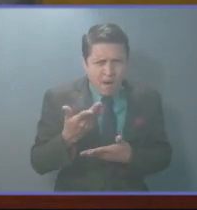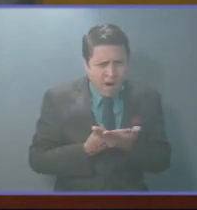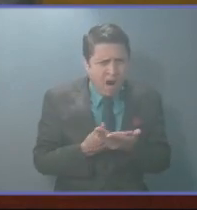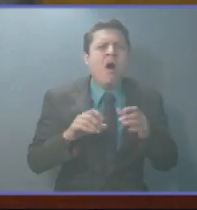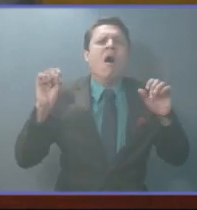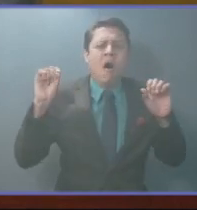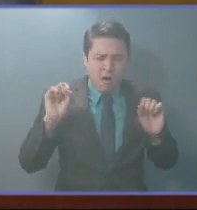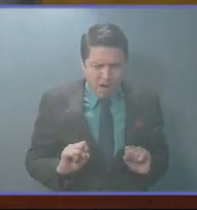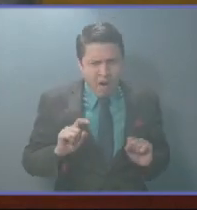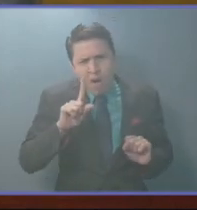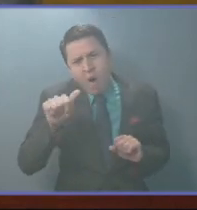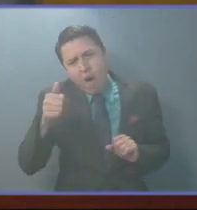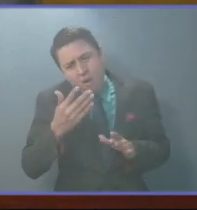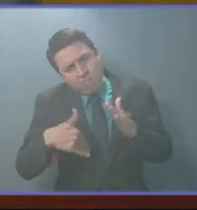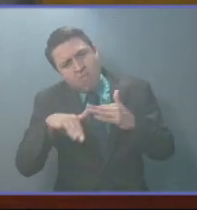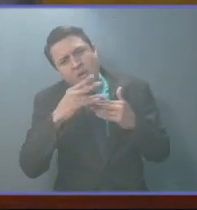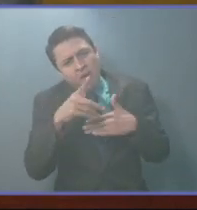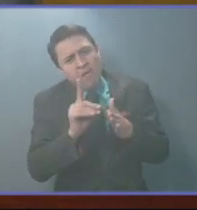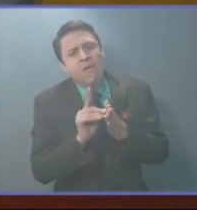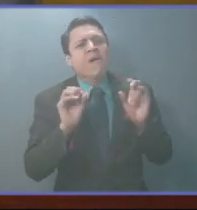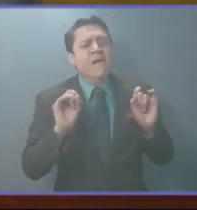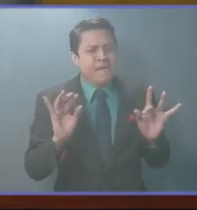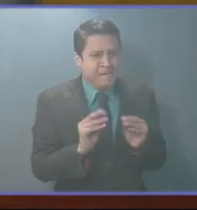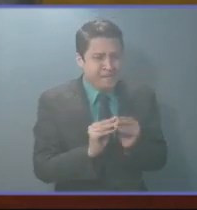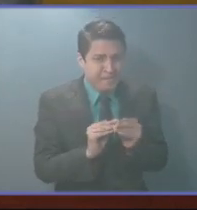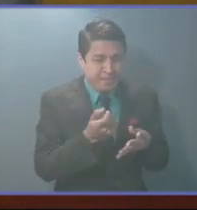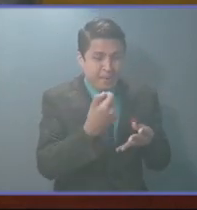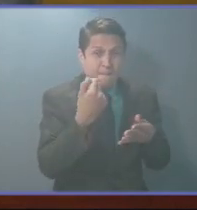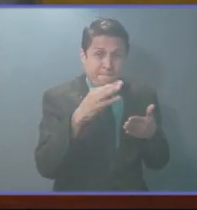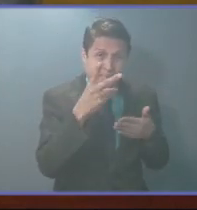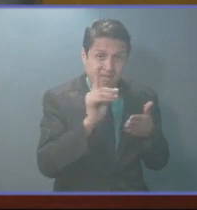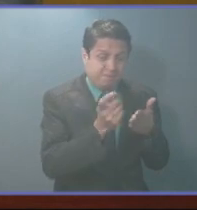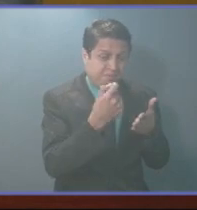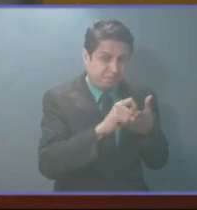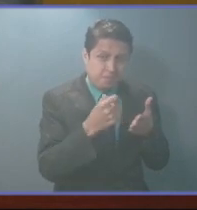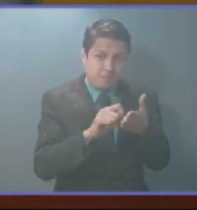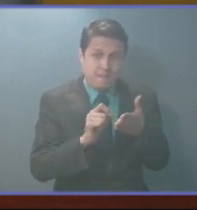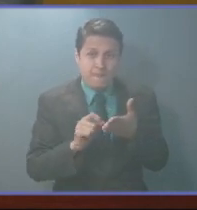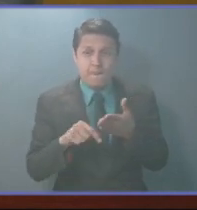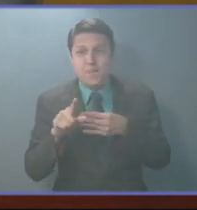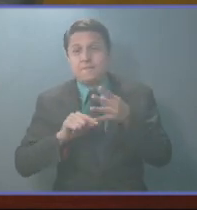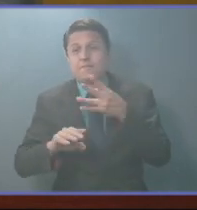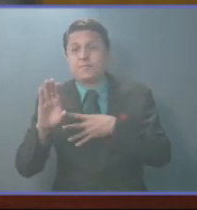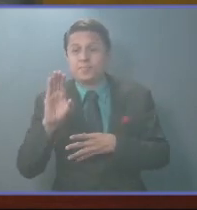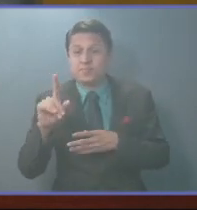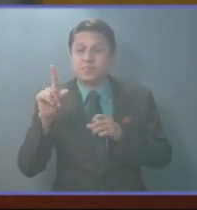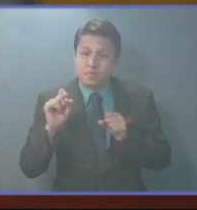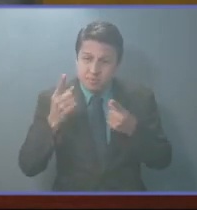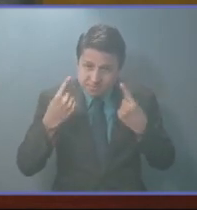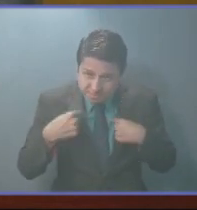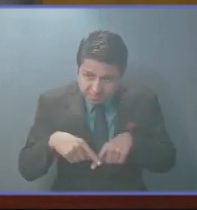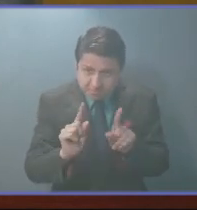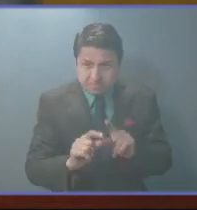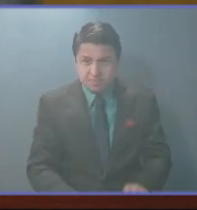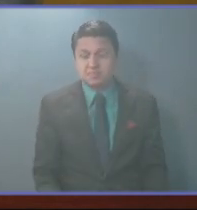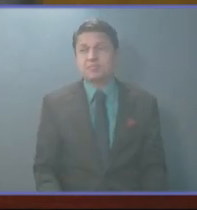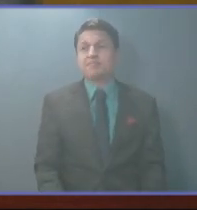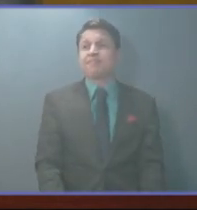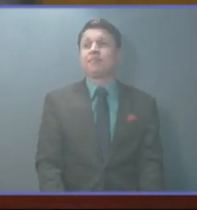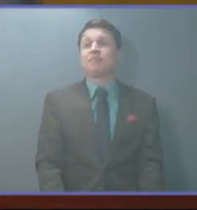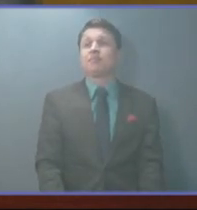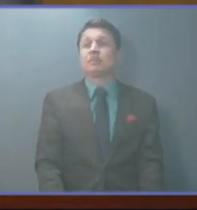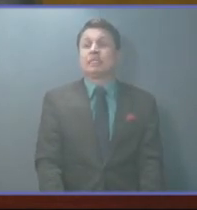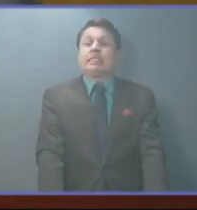de acuerdo con el numeral 34 del artículo 131 de la Constitución. La